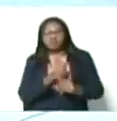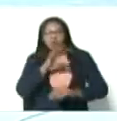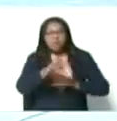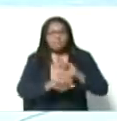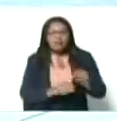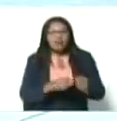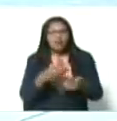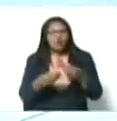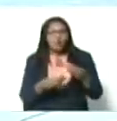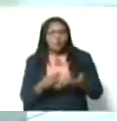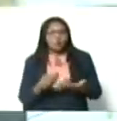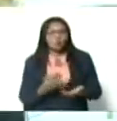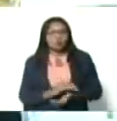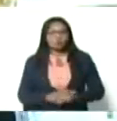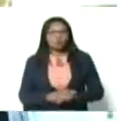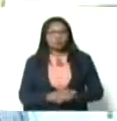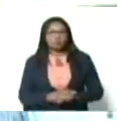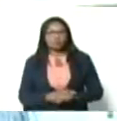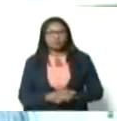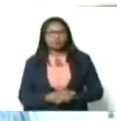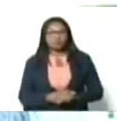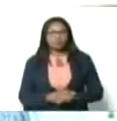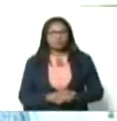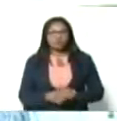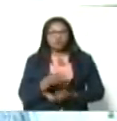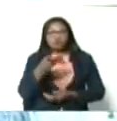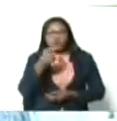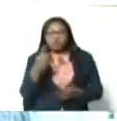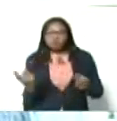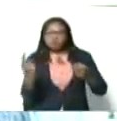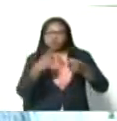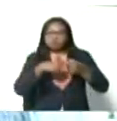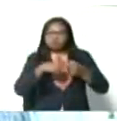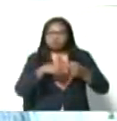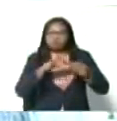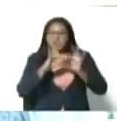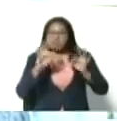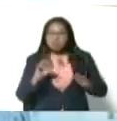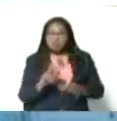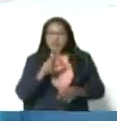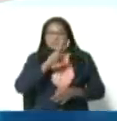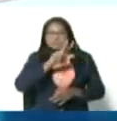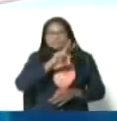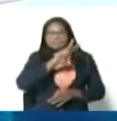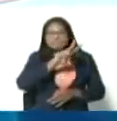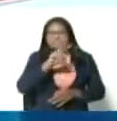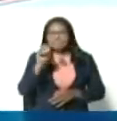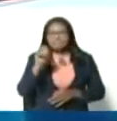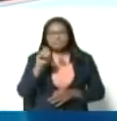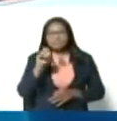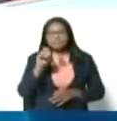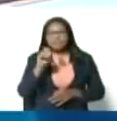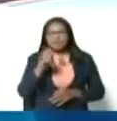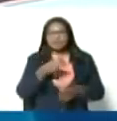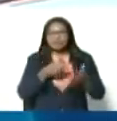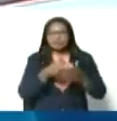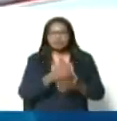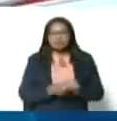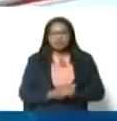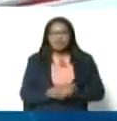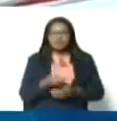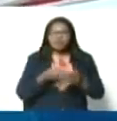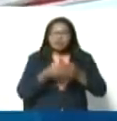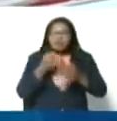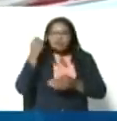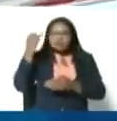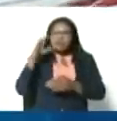tarjeta con un número de boletos ahí asociados a él, 20 pasajes por cada. Es una tarjeta inteligente.